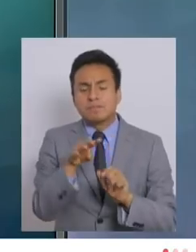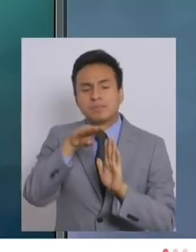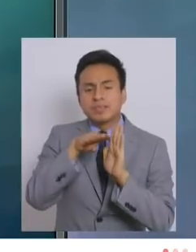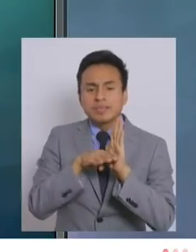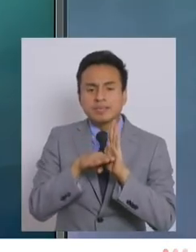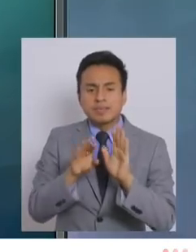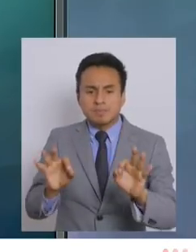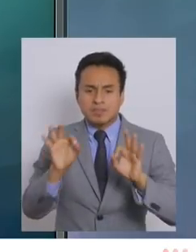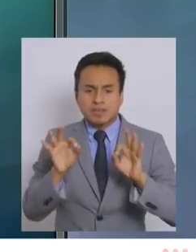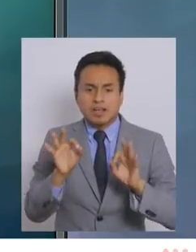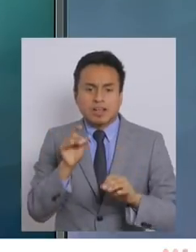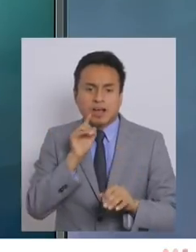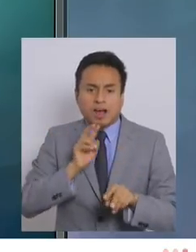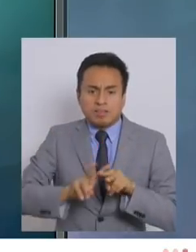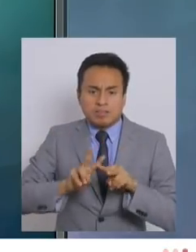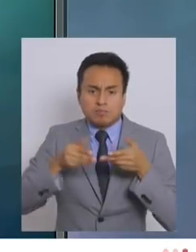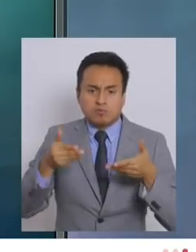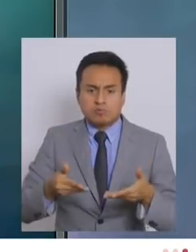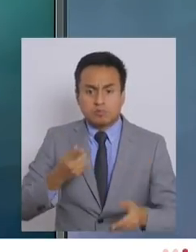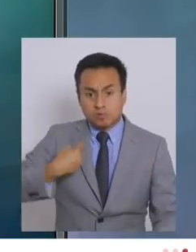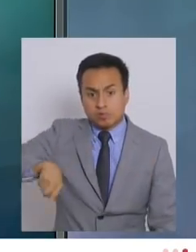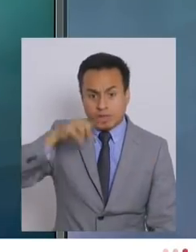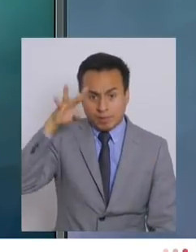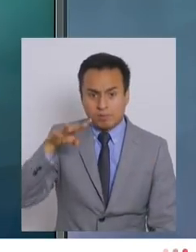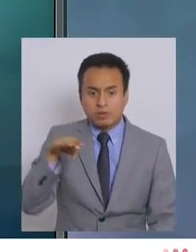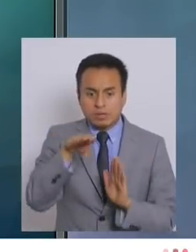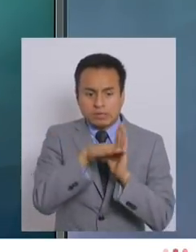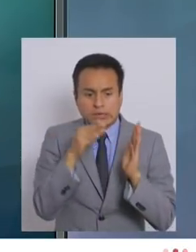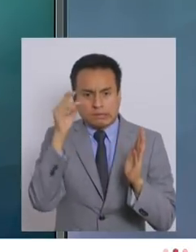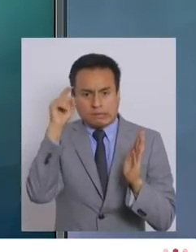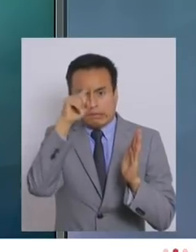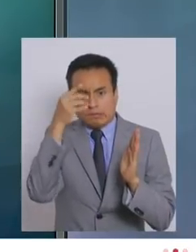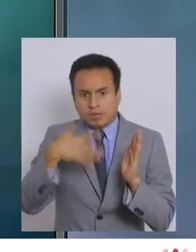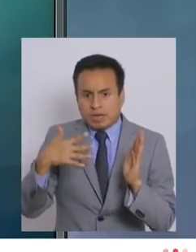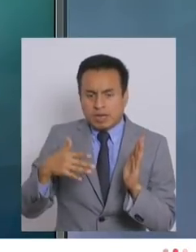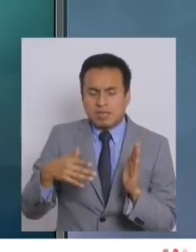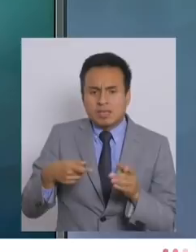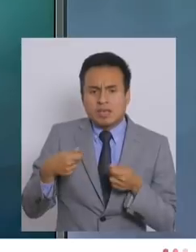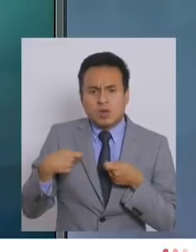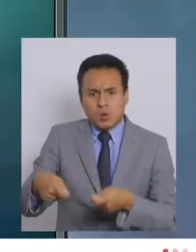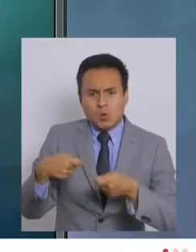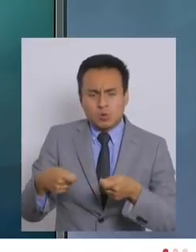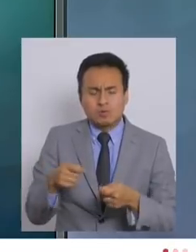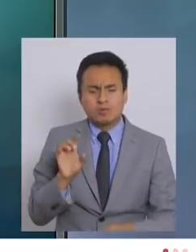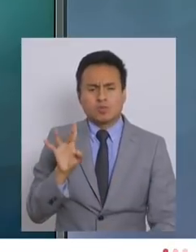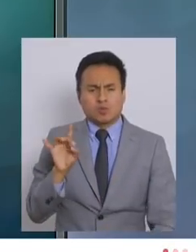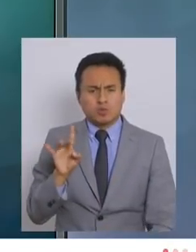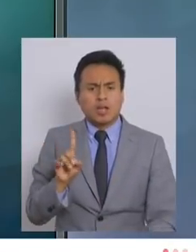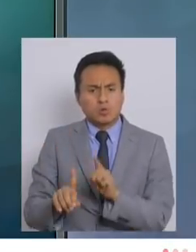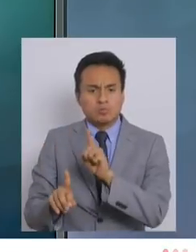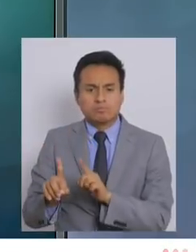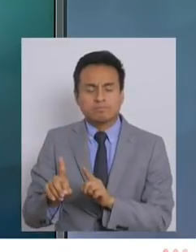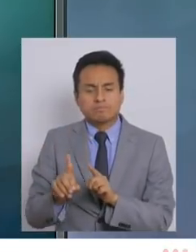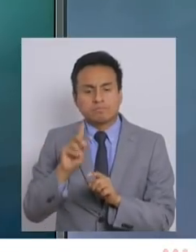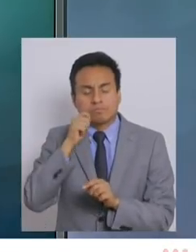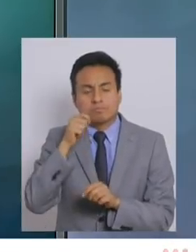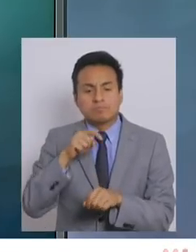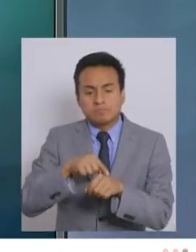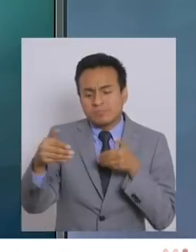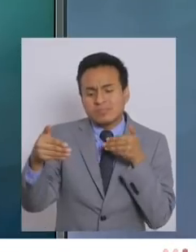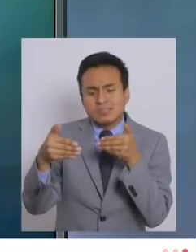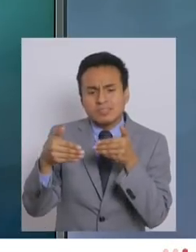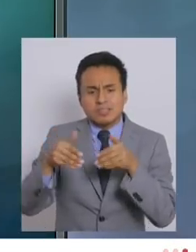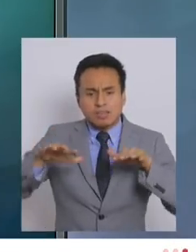por la situación excepcional que tenemos y por ello sabemos que algunas son muy complicadas para muchas personas que son costosas que son dolorosas necesitamos hacer estos últimos